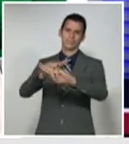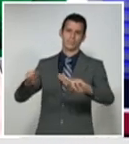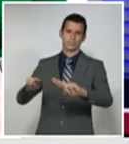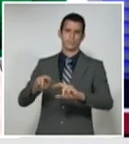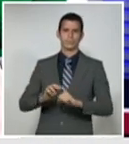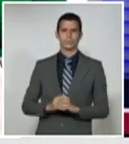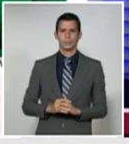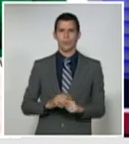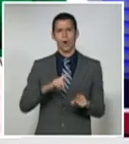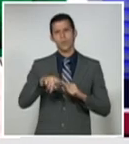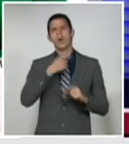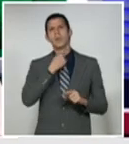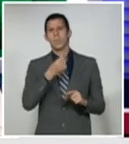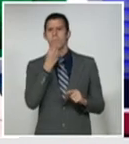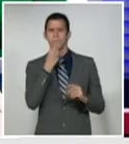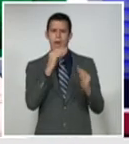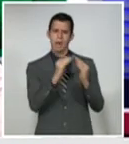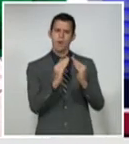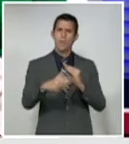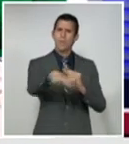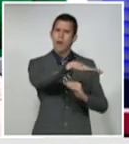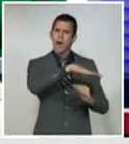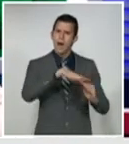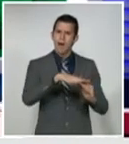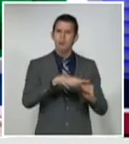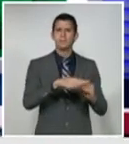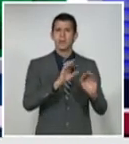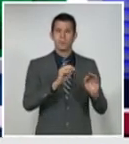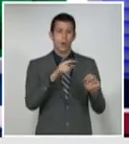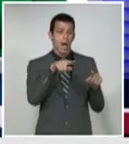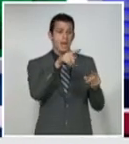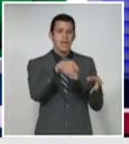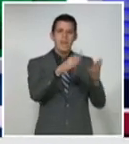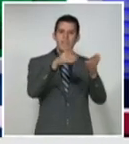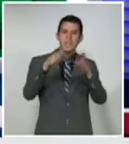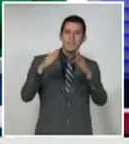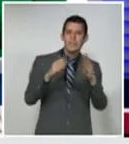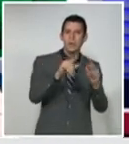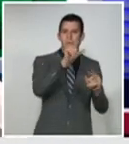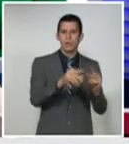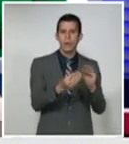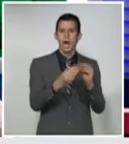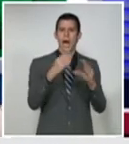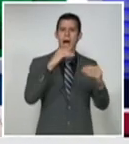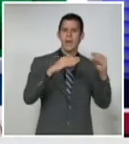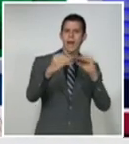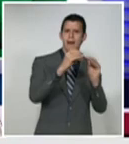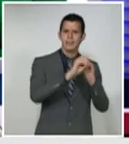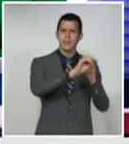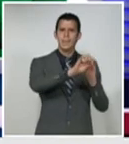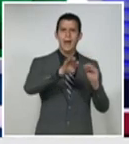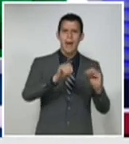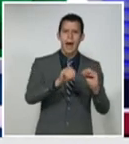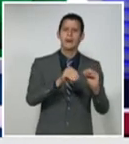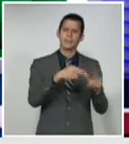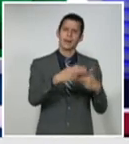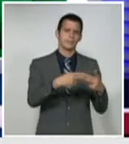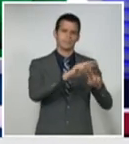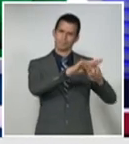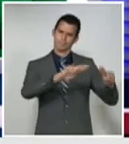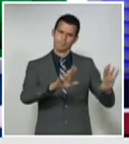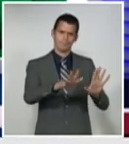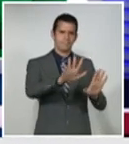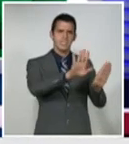Esto conlleva a veces en ese lugar, en ese centro de trabajo o en esa comunidad,